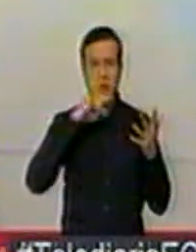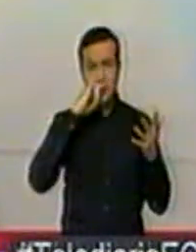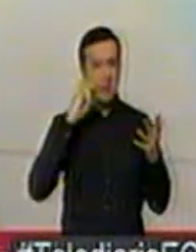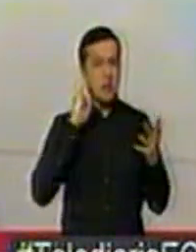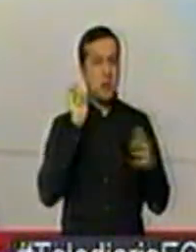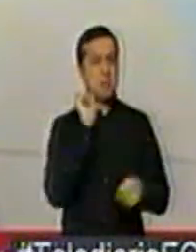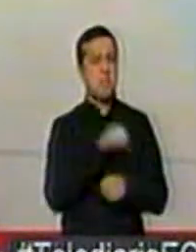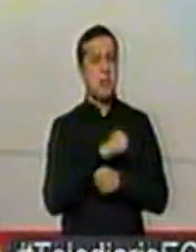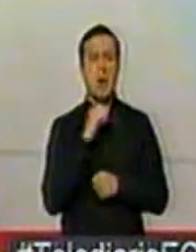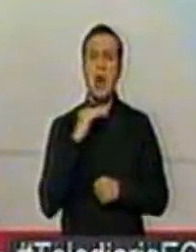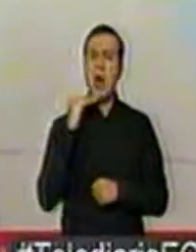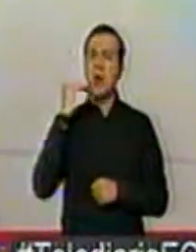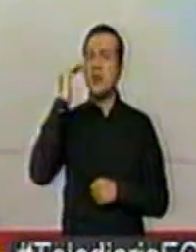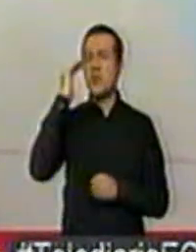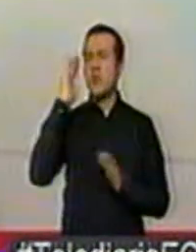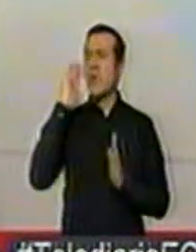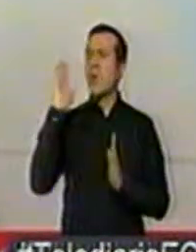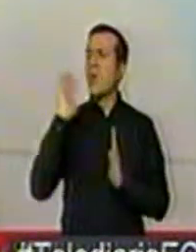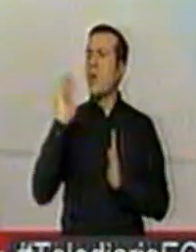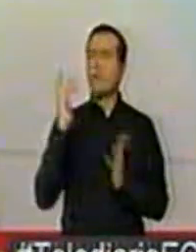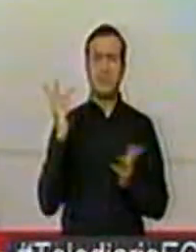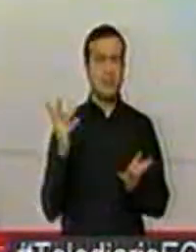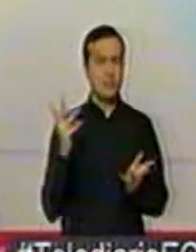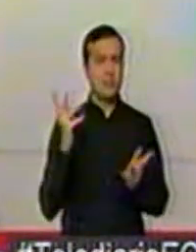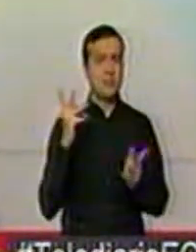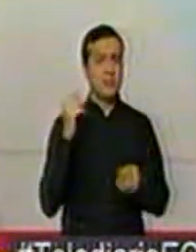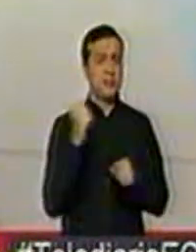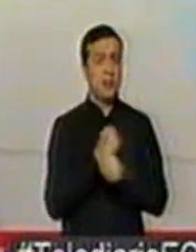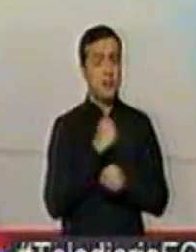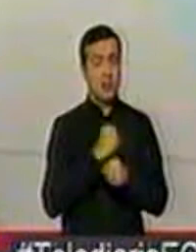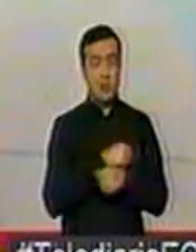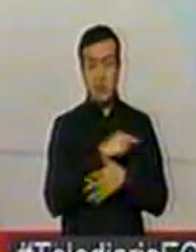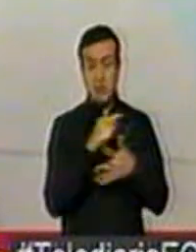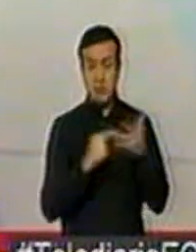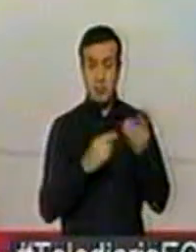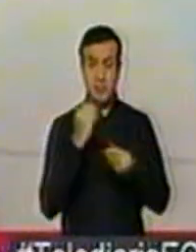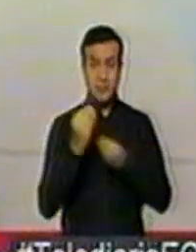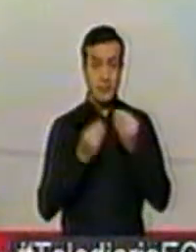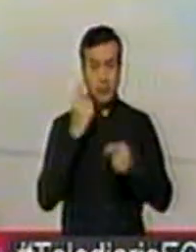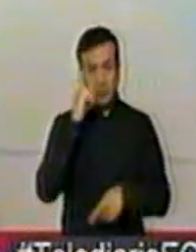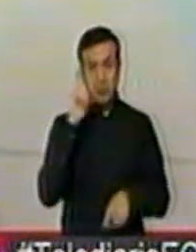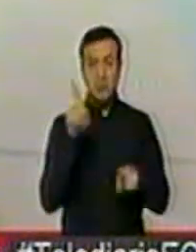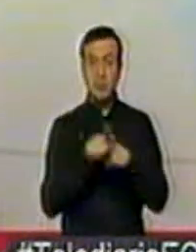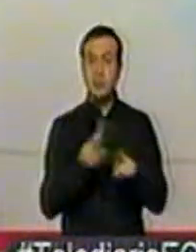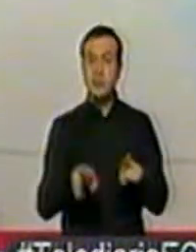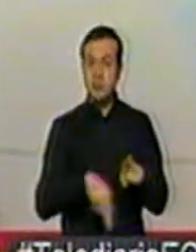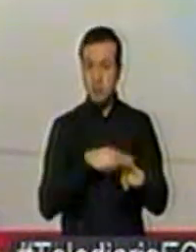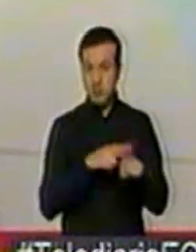digamos, justamente los ejes de trabajo que salieron es poder hacer un acuerdo nacional para el